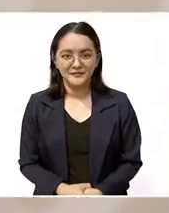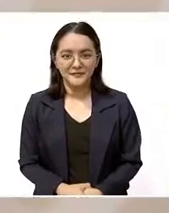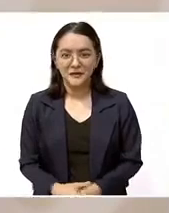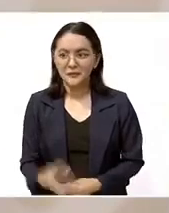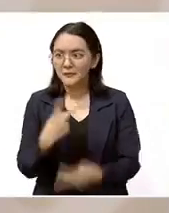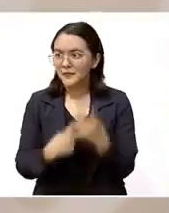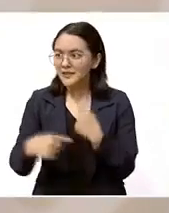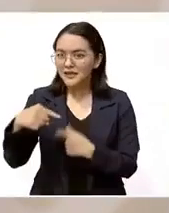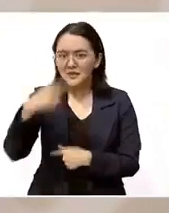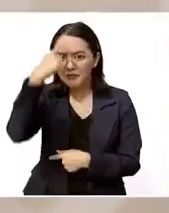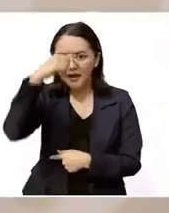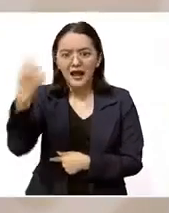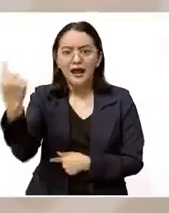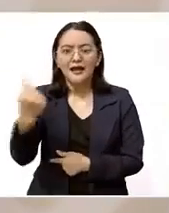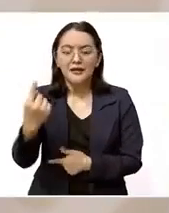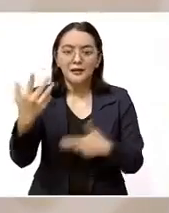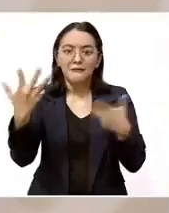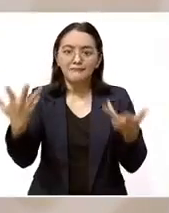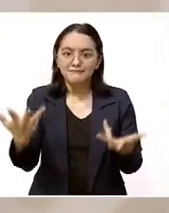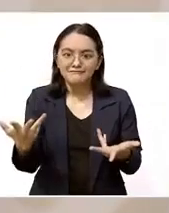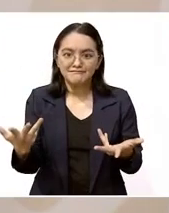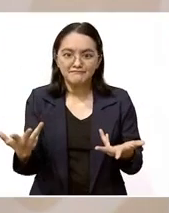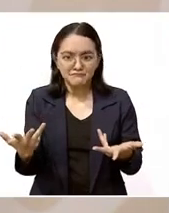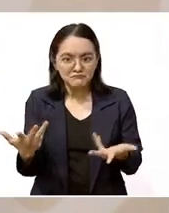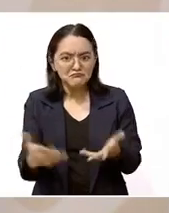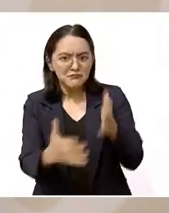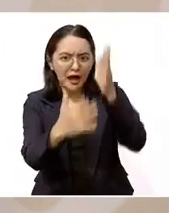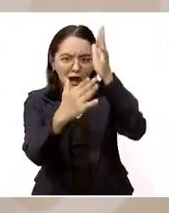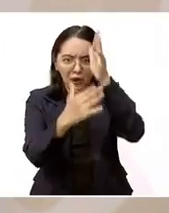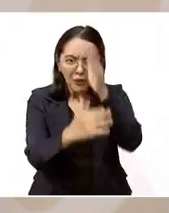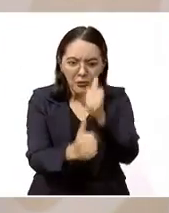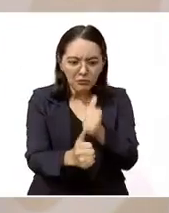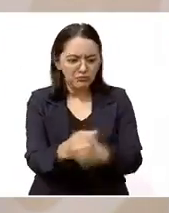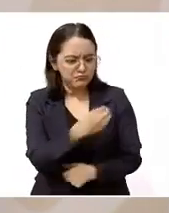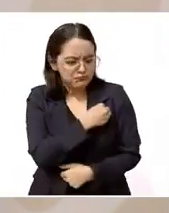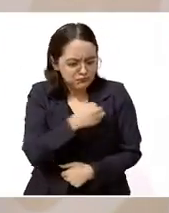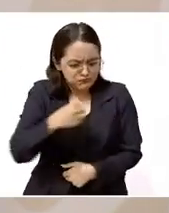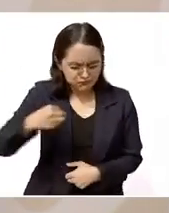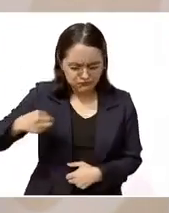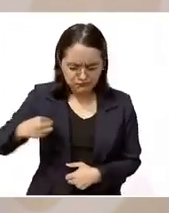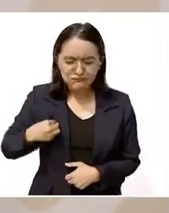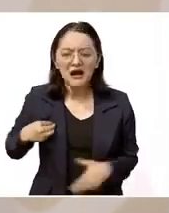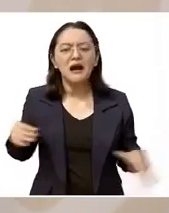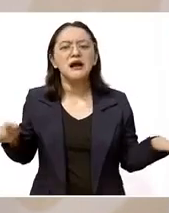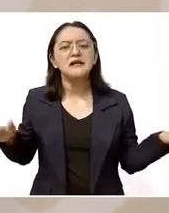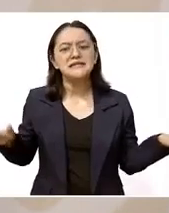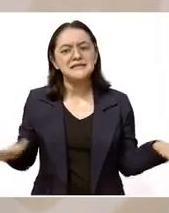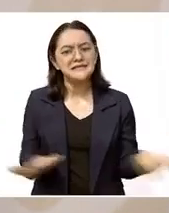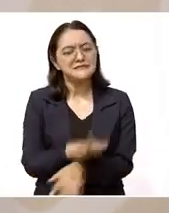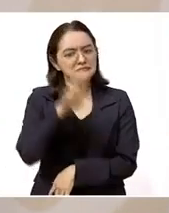Para renovar este encuentro, nuestro compromiso con el campo.